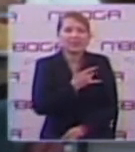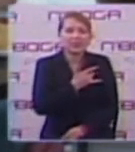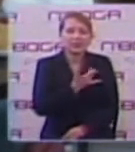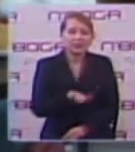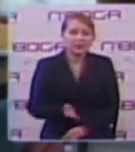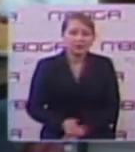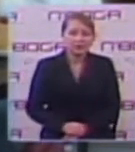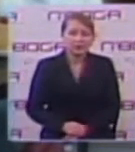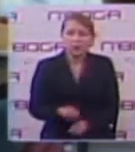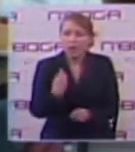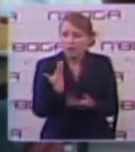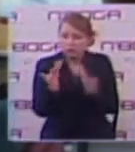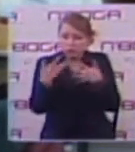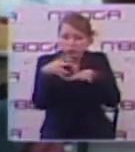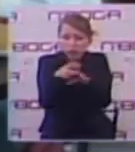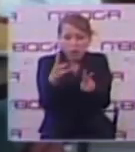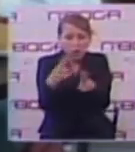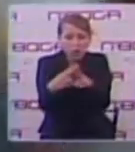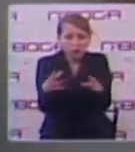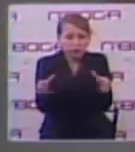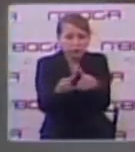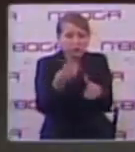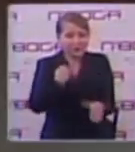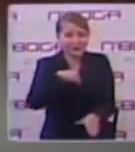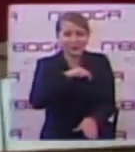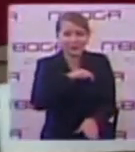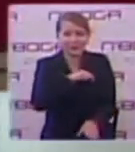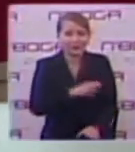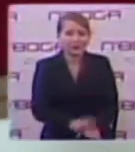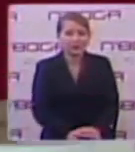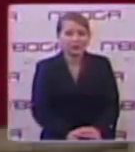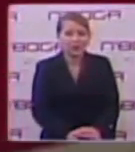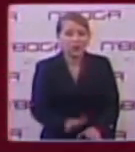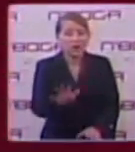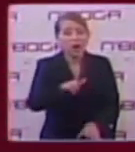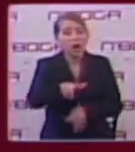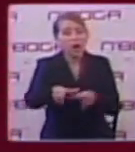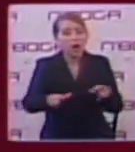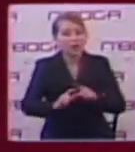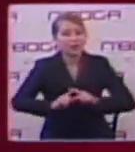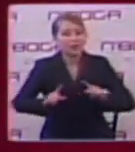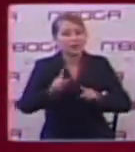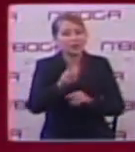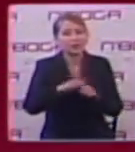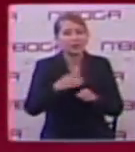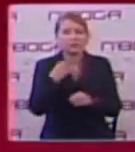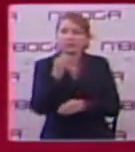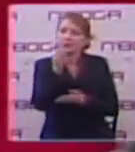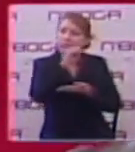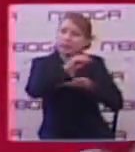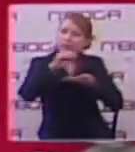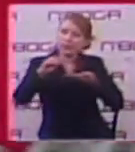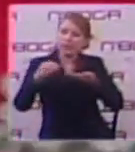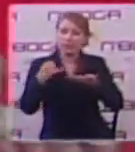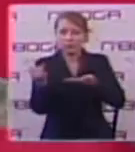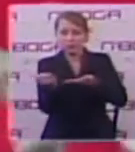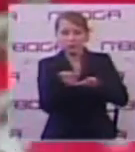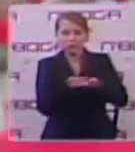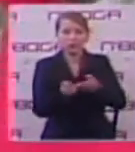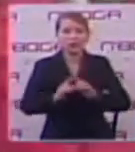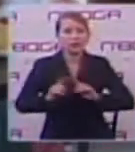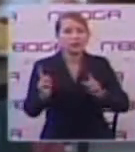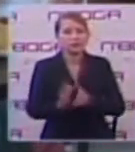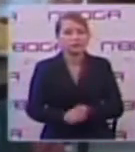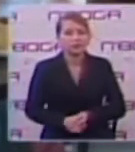muy compenetrado con el nombre de nosotros. Un lugar diferente desde su decoración y diseño.